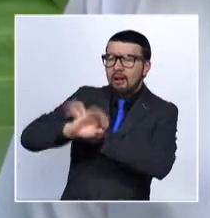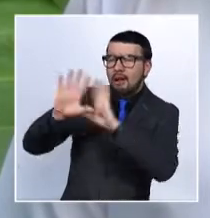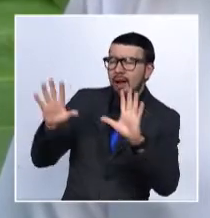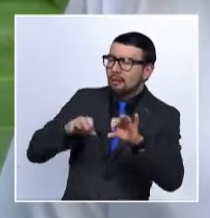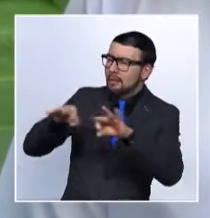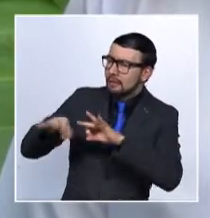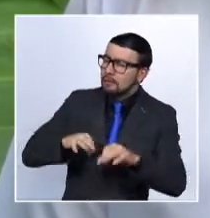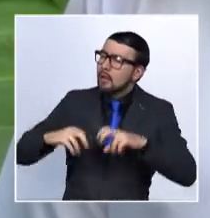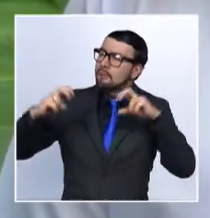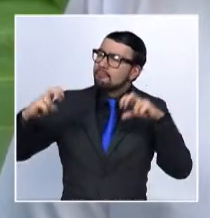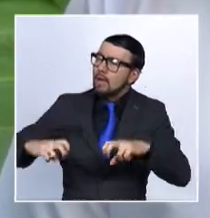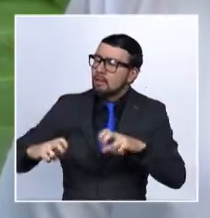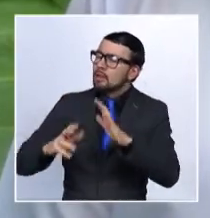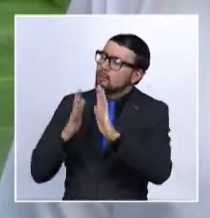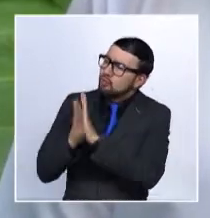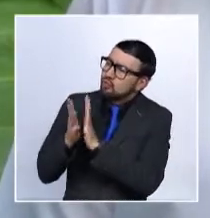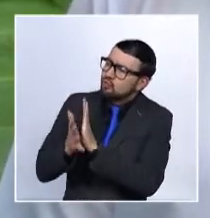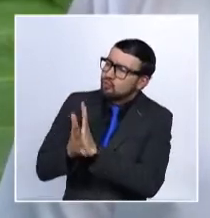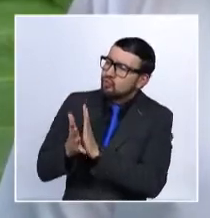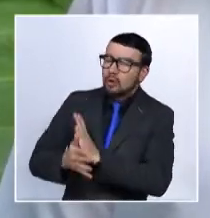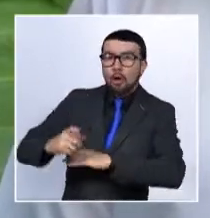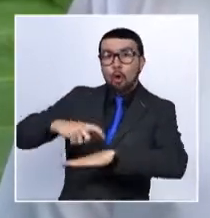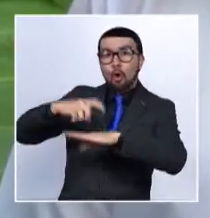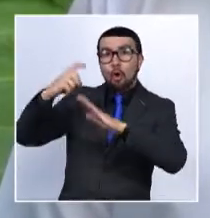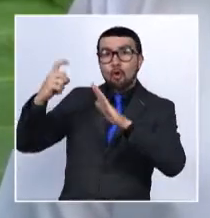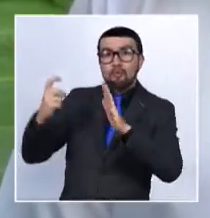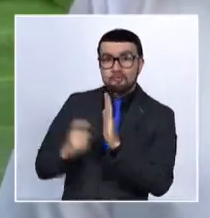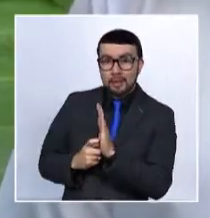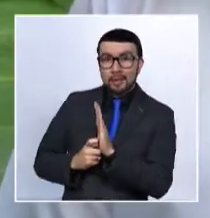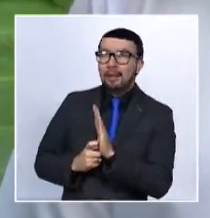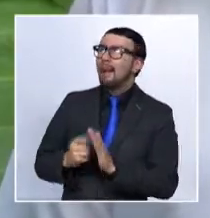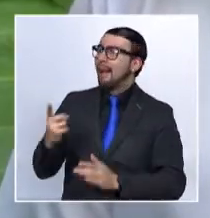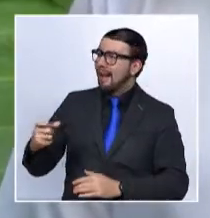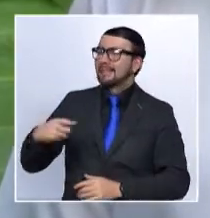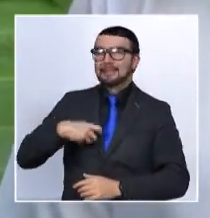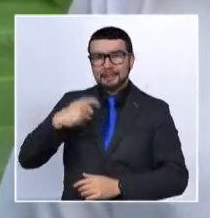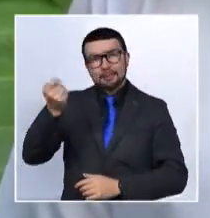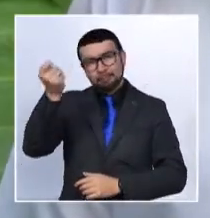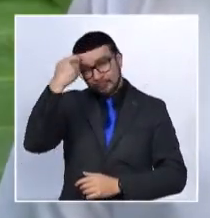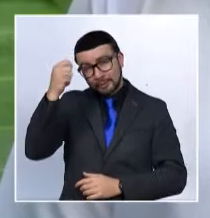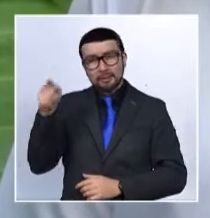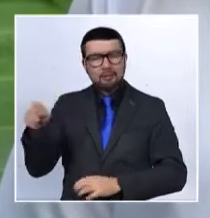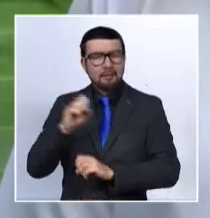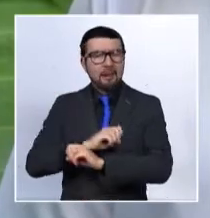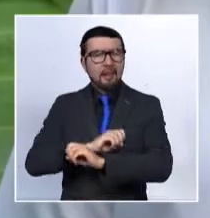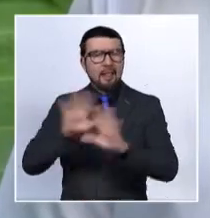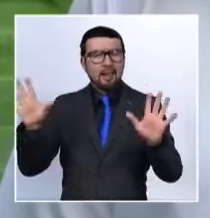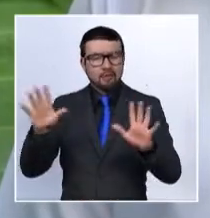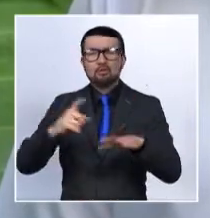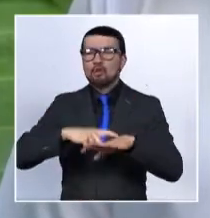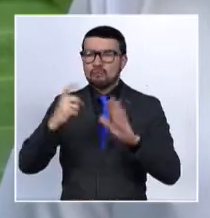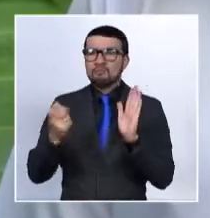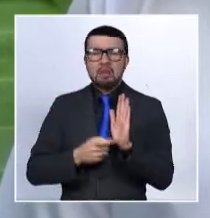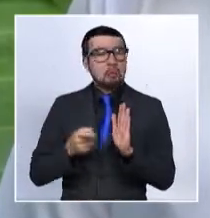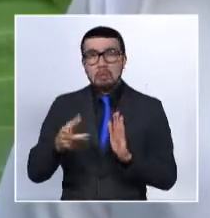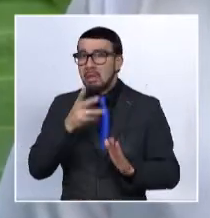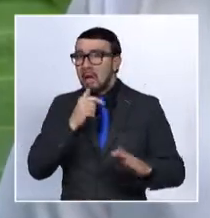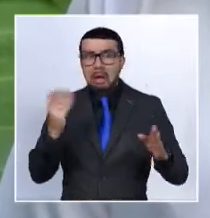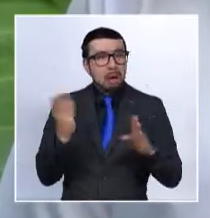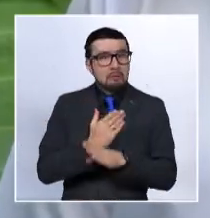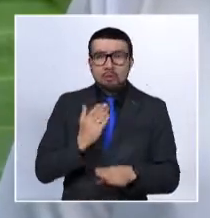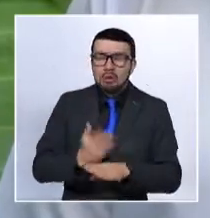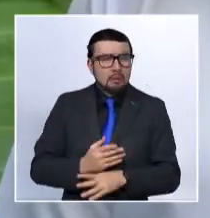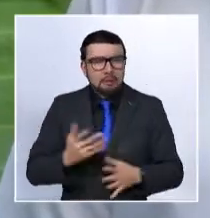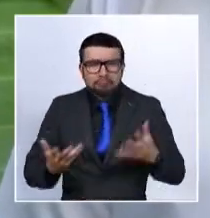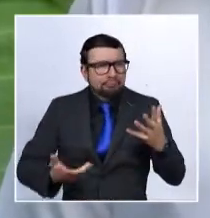sentarse con él, darle toda la información para que tengan esa información bien completa y no tengan ningún inconveniente como